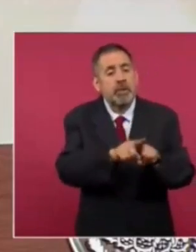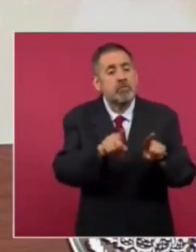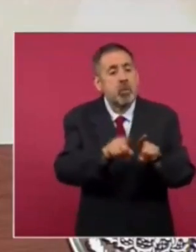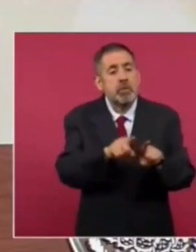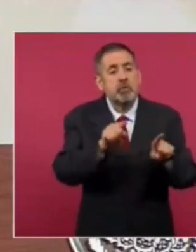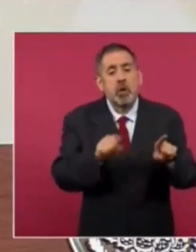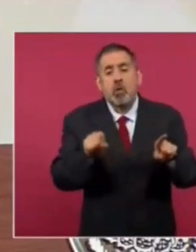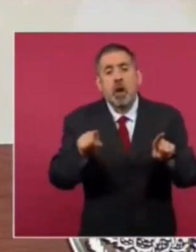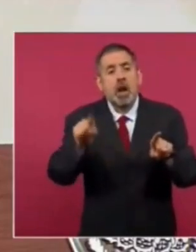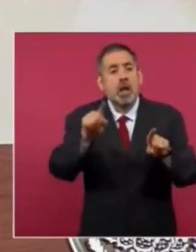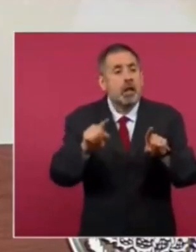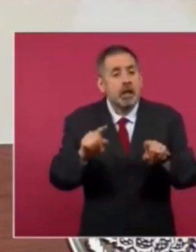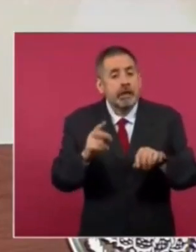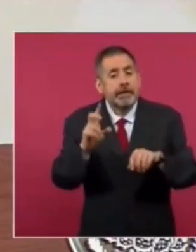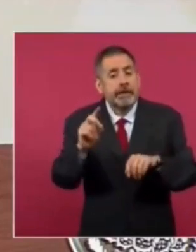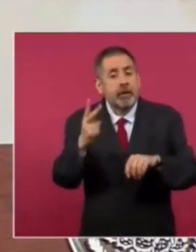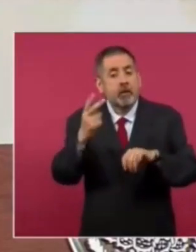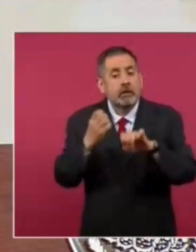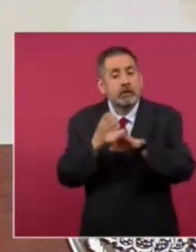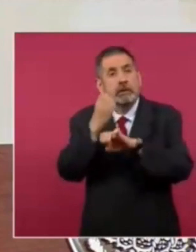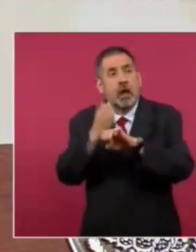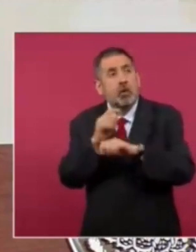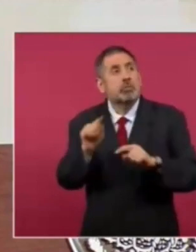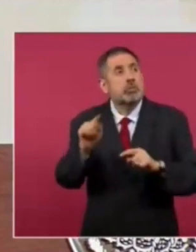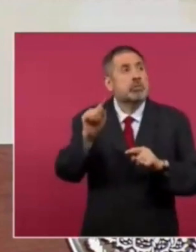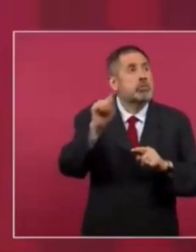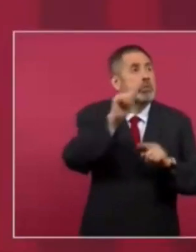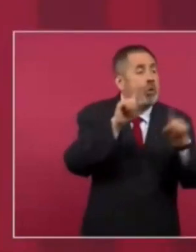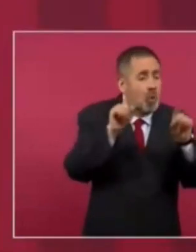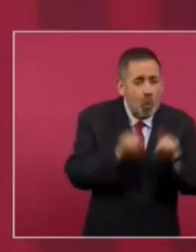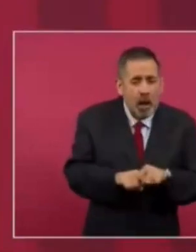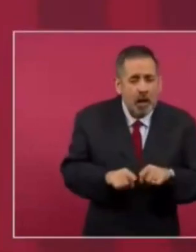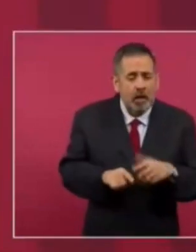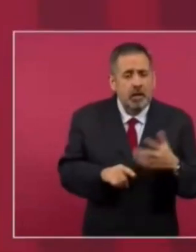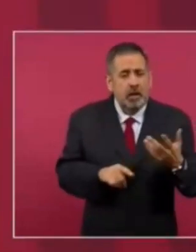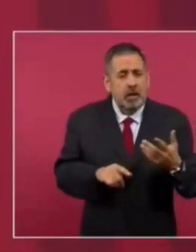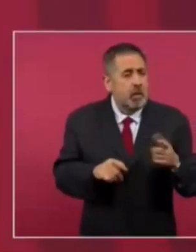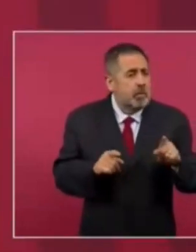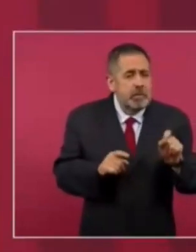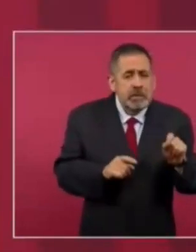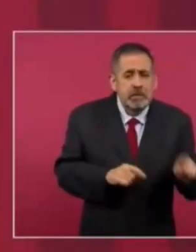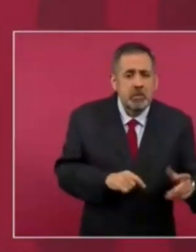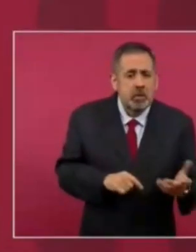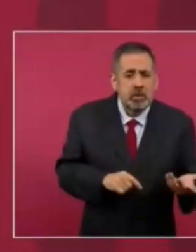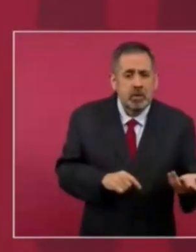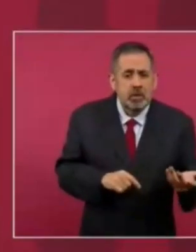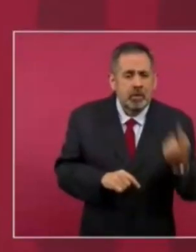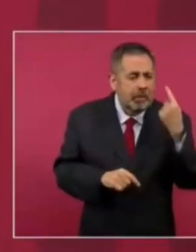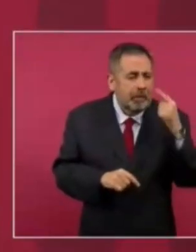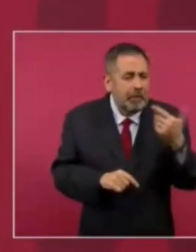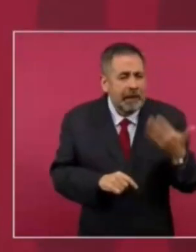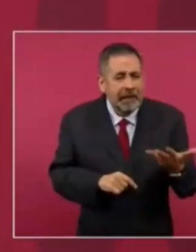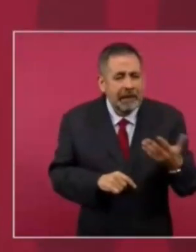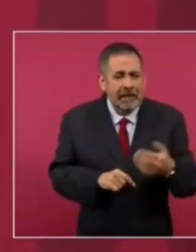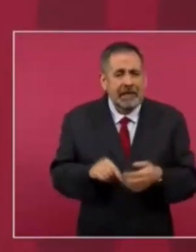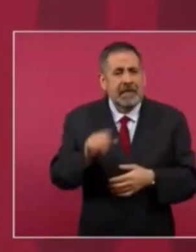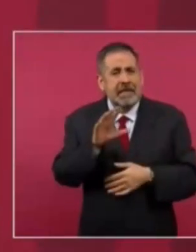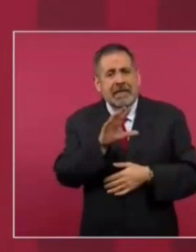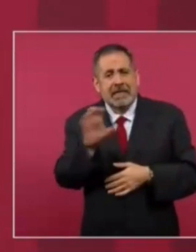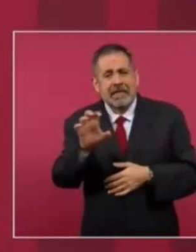en los 32 estados, y lo mismo, ¿para qué